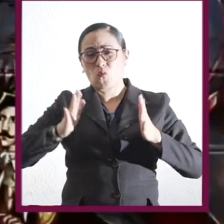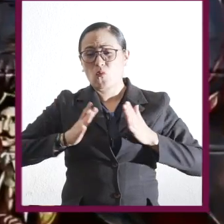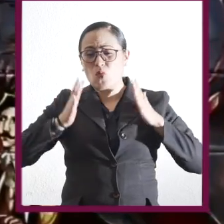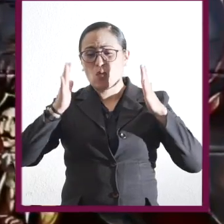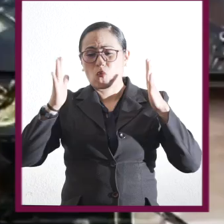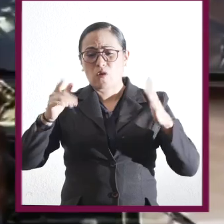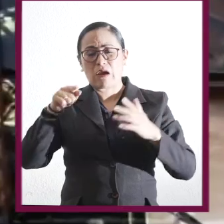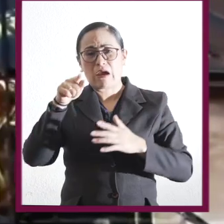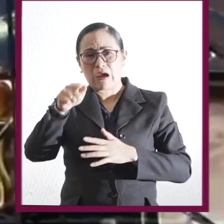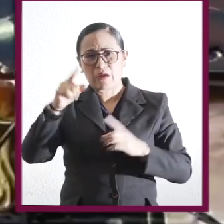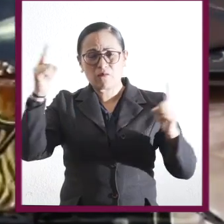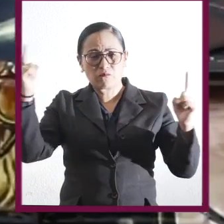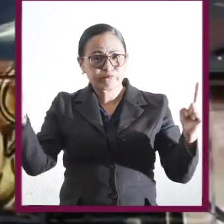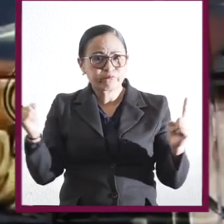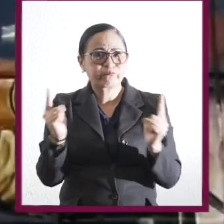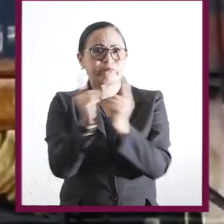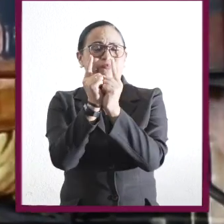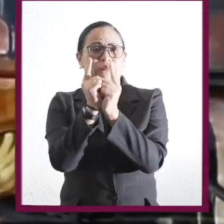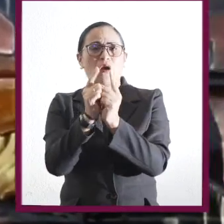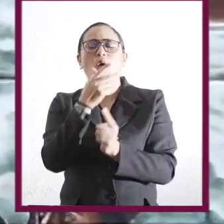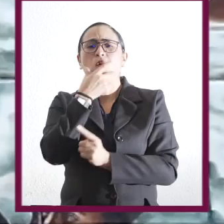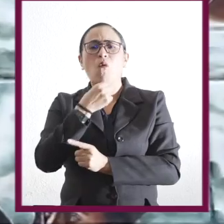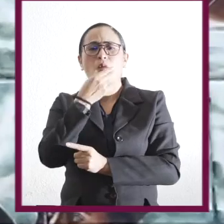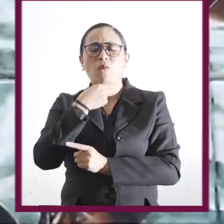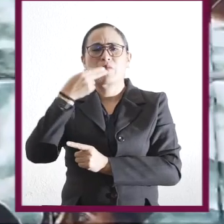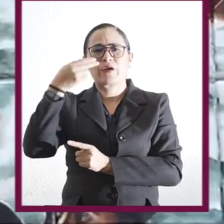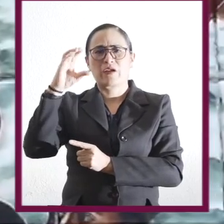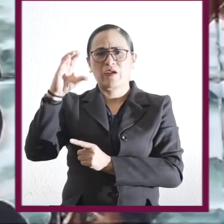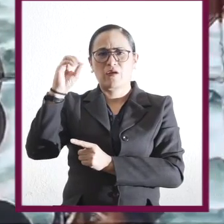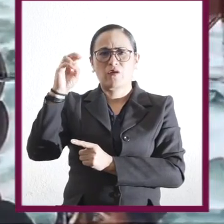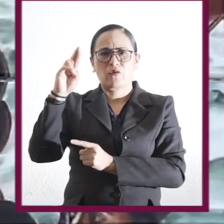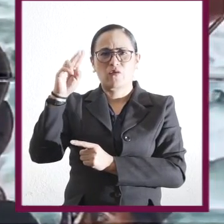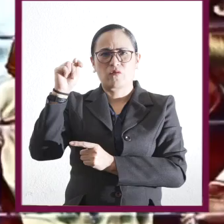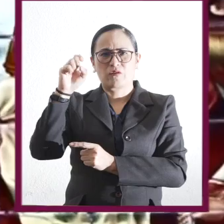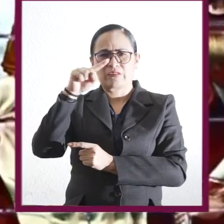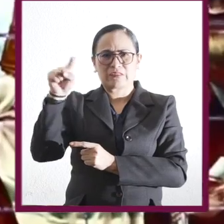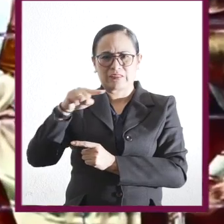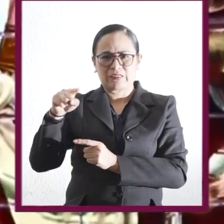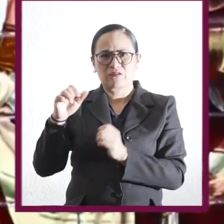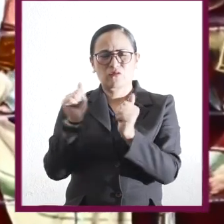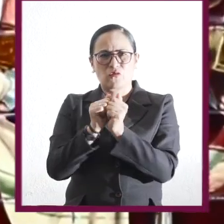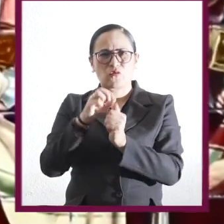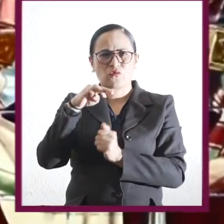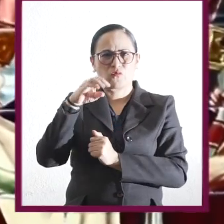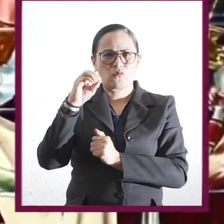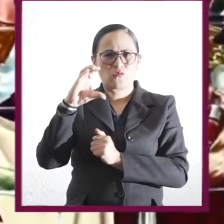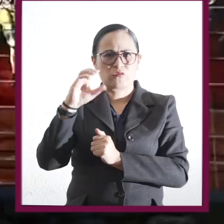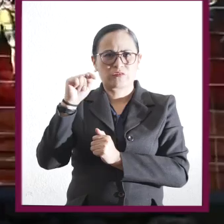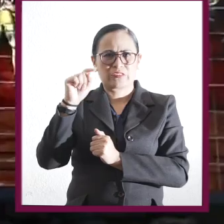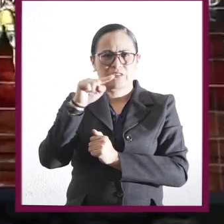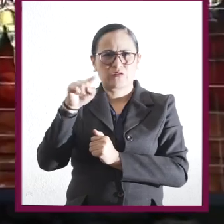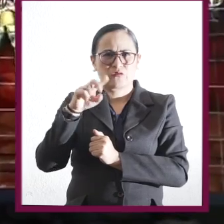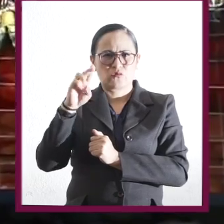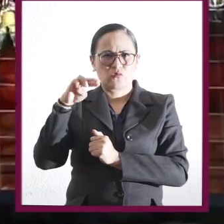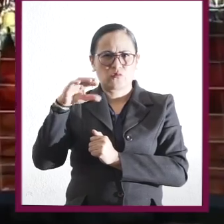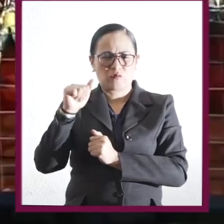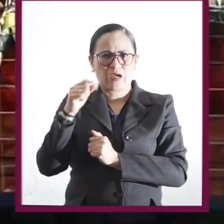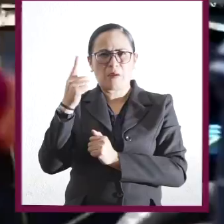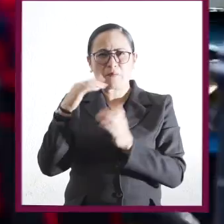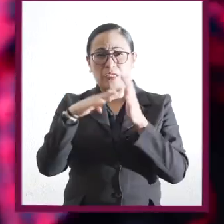tradición, aquí tuvo lugar el primer encuentro entre Hernán Cortés y Moctezuma el 8 de noviembre de